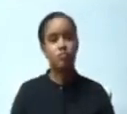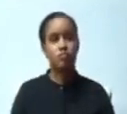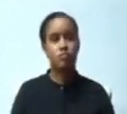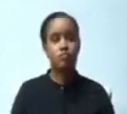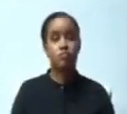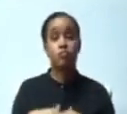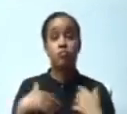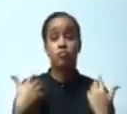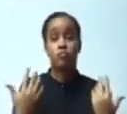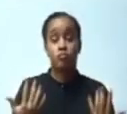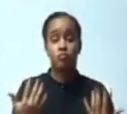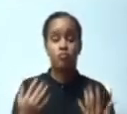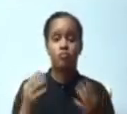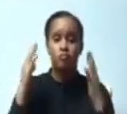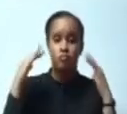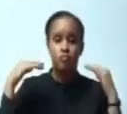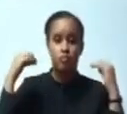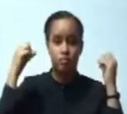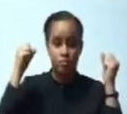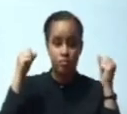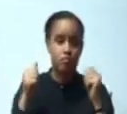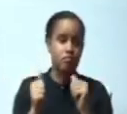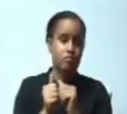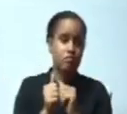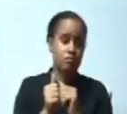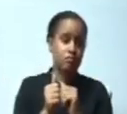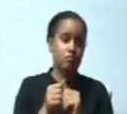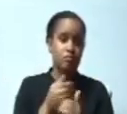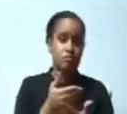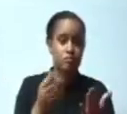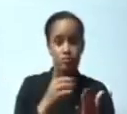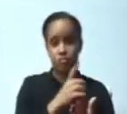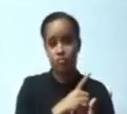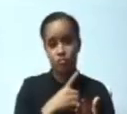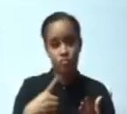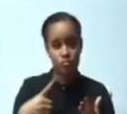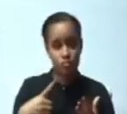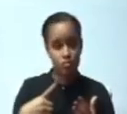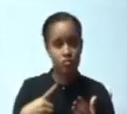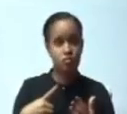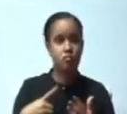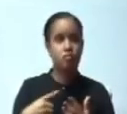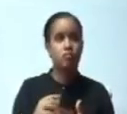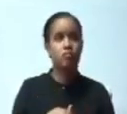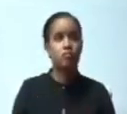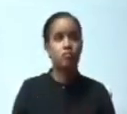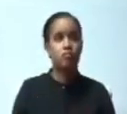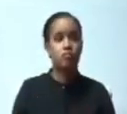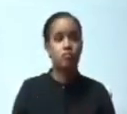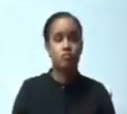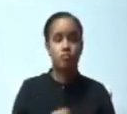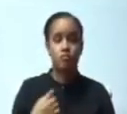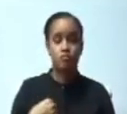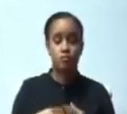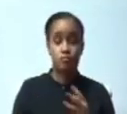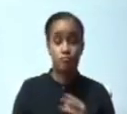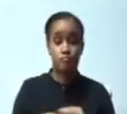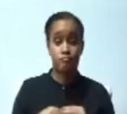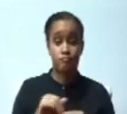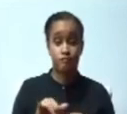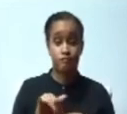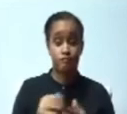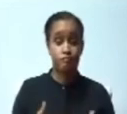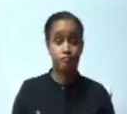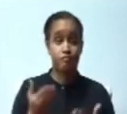manera, presidente, compañeros y compañeras, que mi adhesión a esta propuesta,